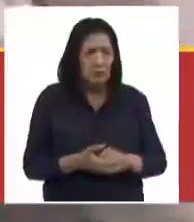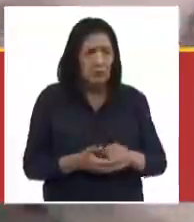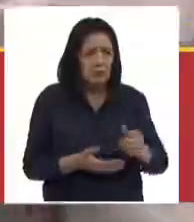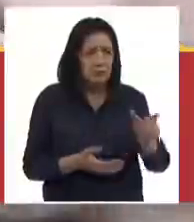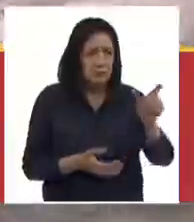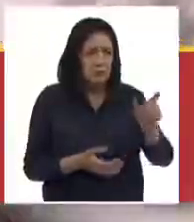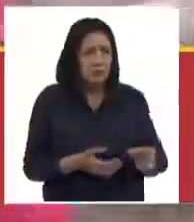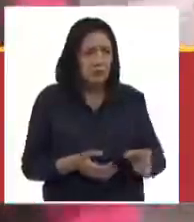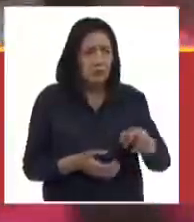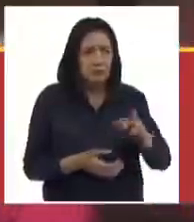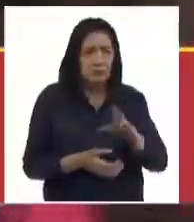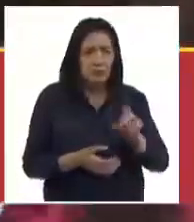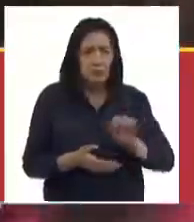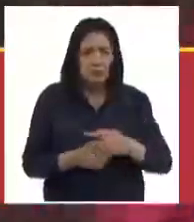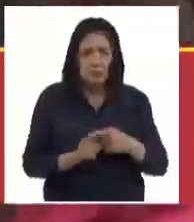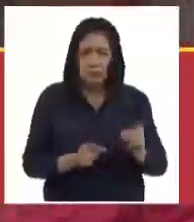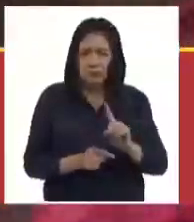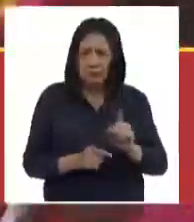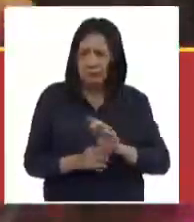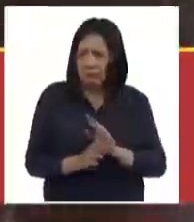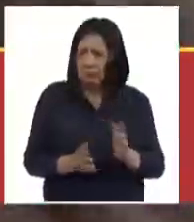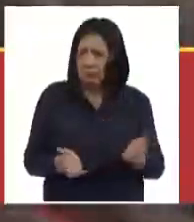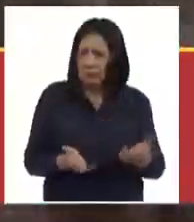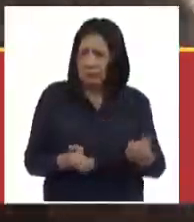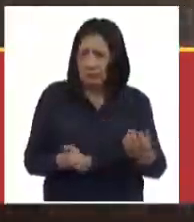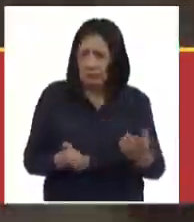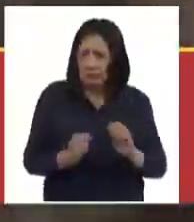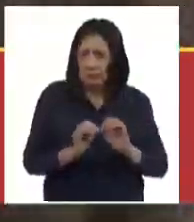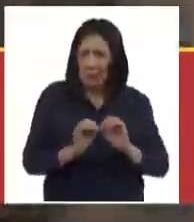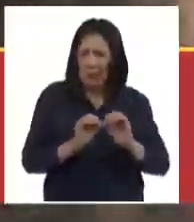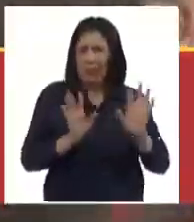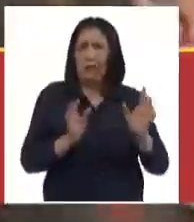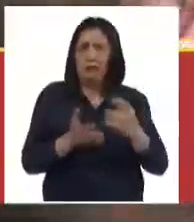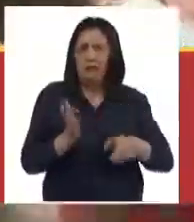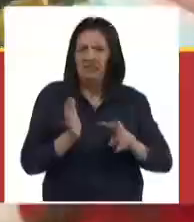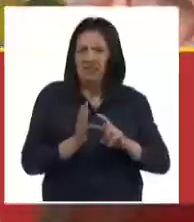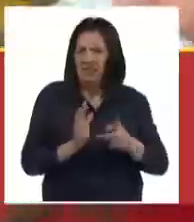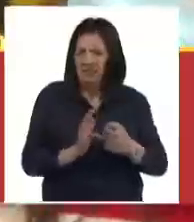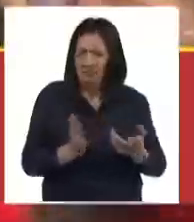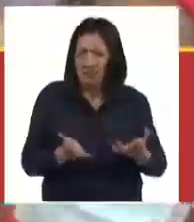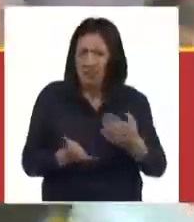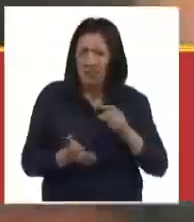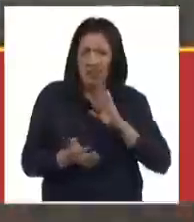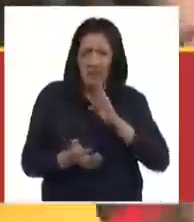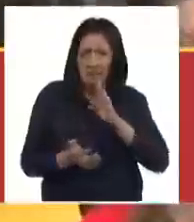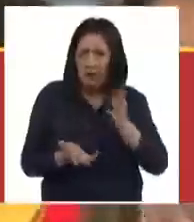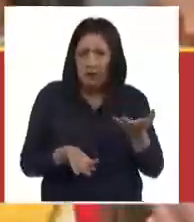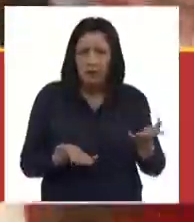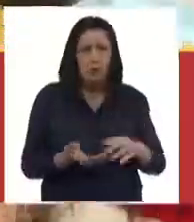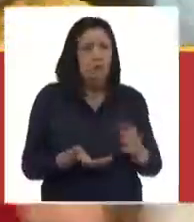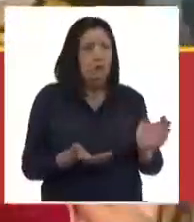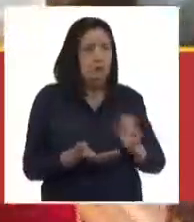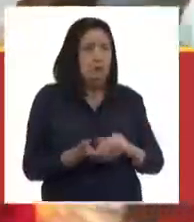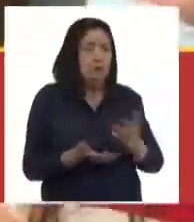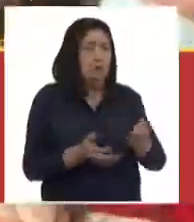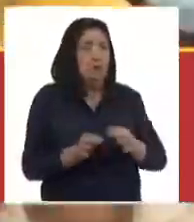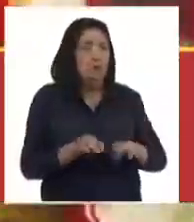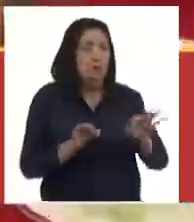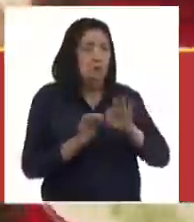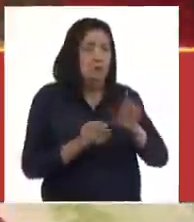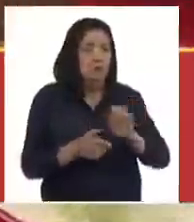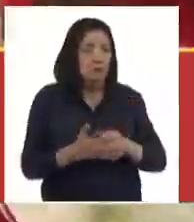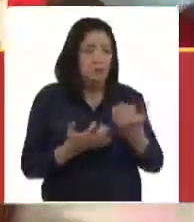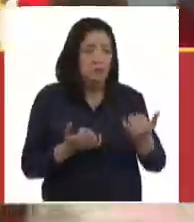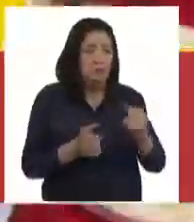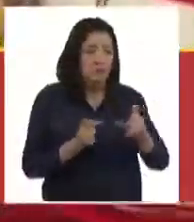señor Pedro Castillo. Pero no nos termina de quedar claro a qué se refiere y sería importante, más allá de este baño de